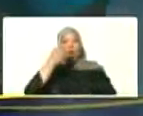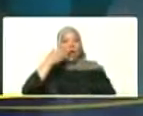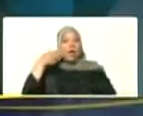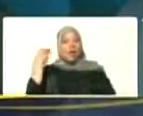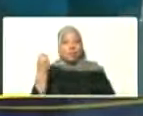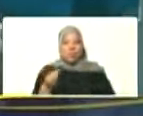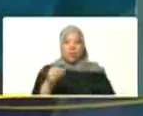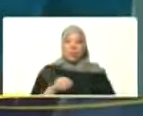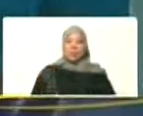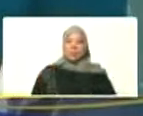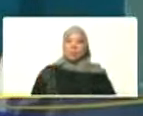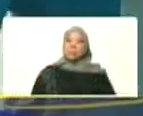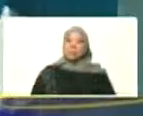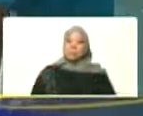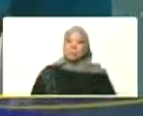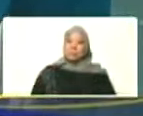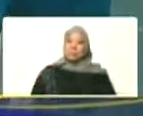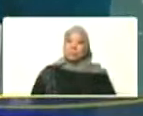Adelante, Berkis.